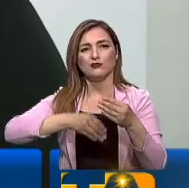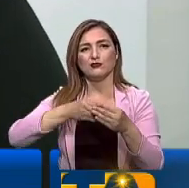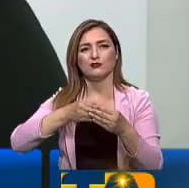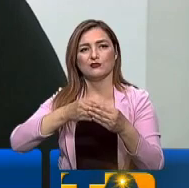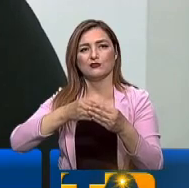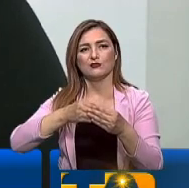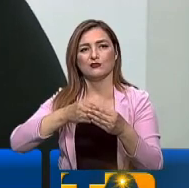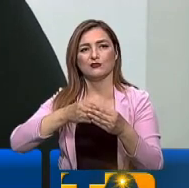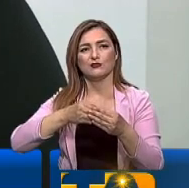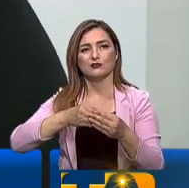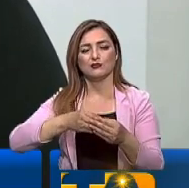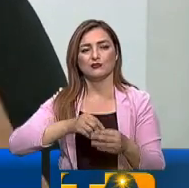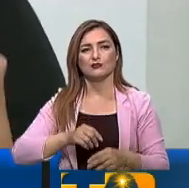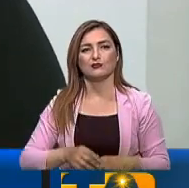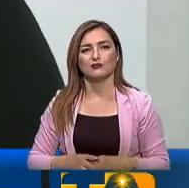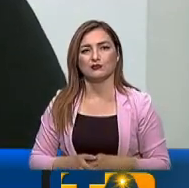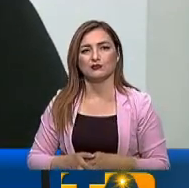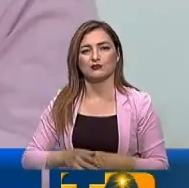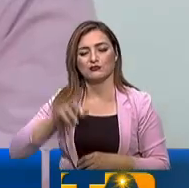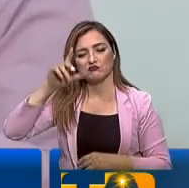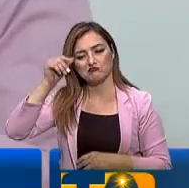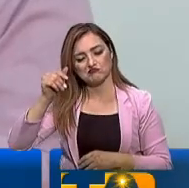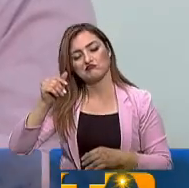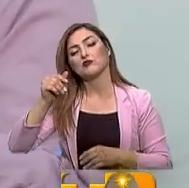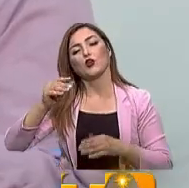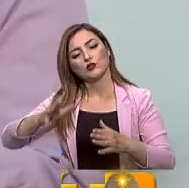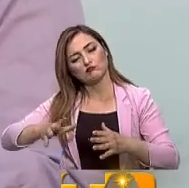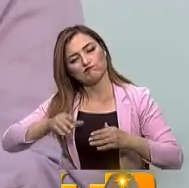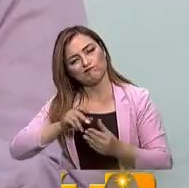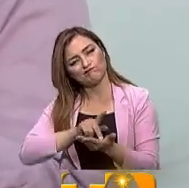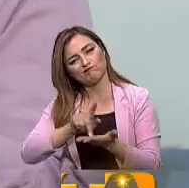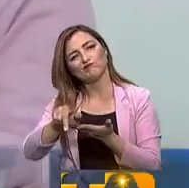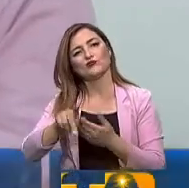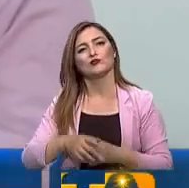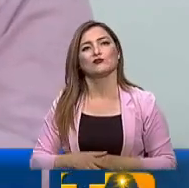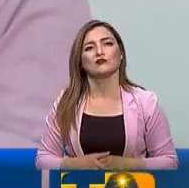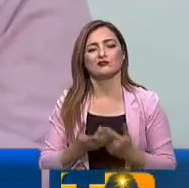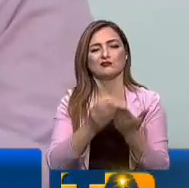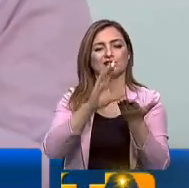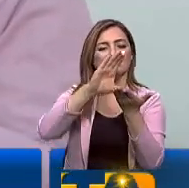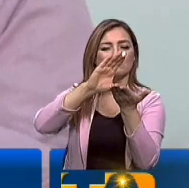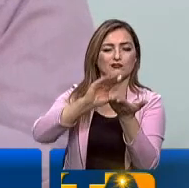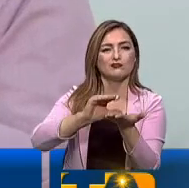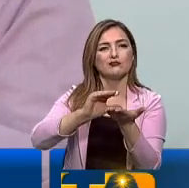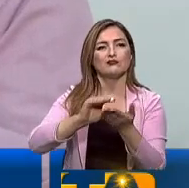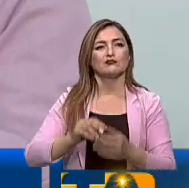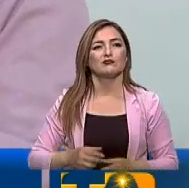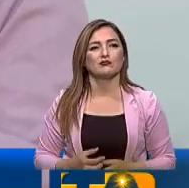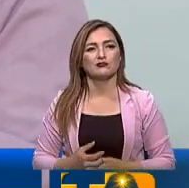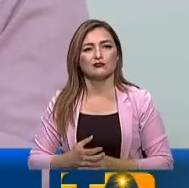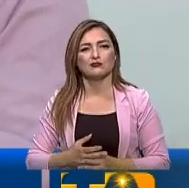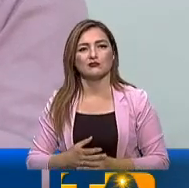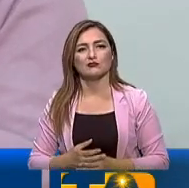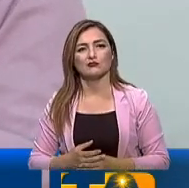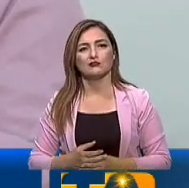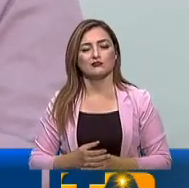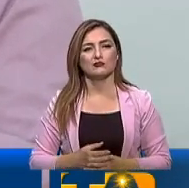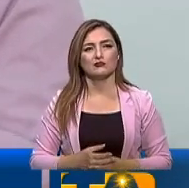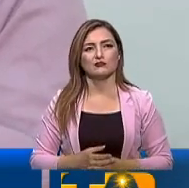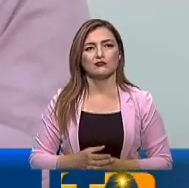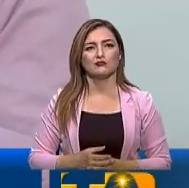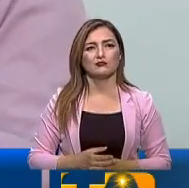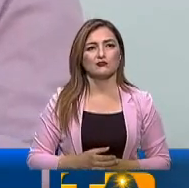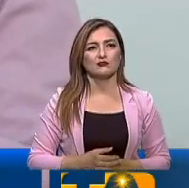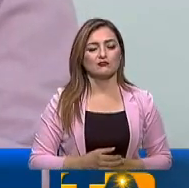Estado tiene que asumir. Vemos que esta merma en presupuesto puede comprometer la